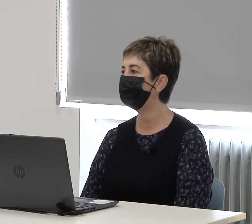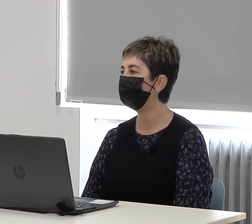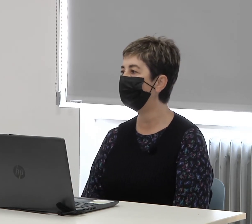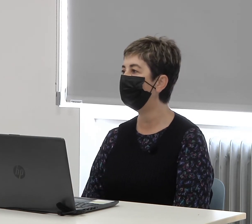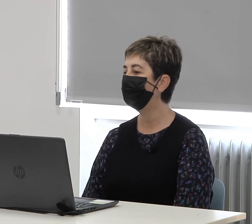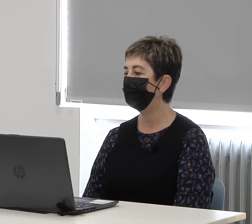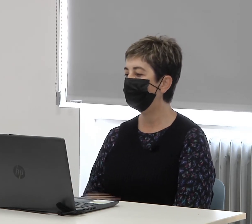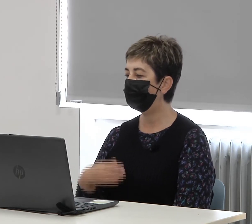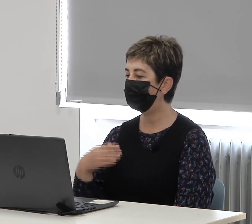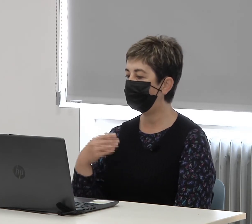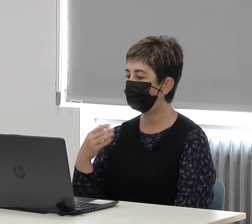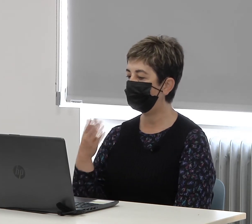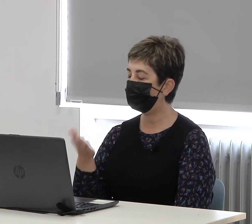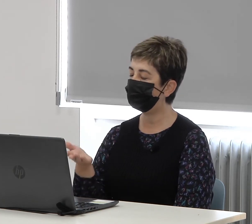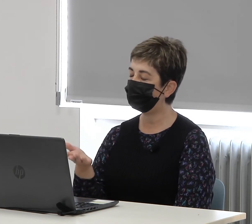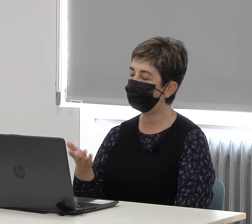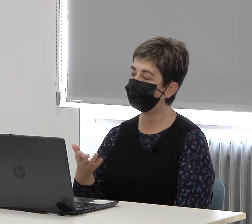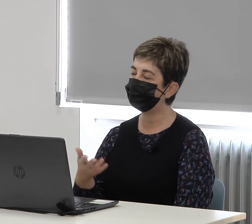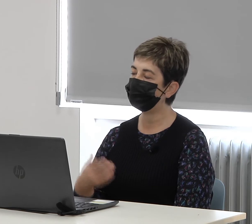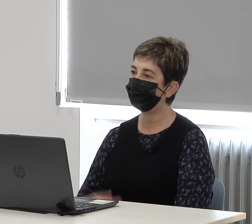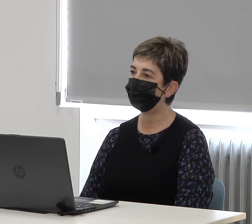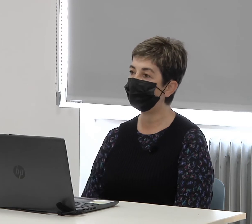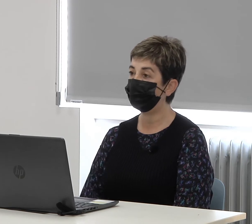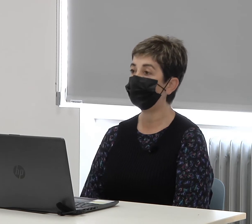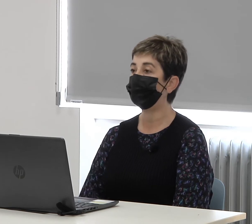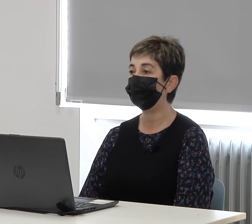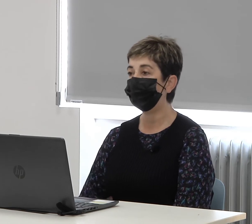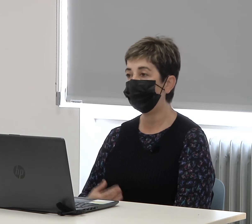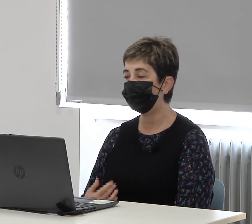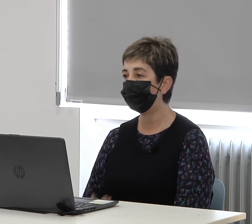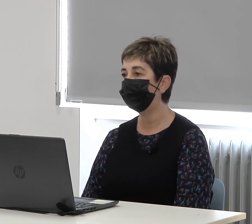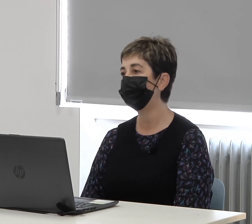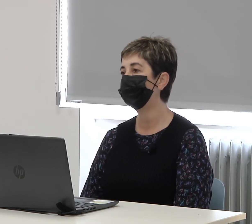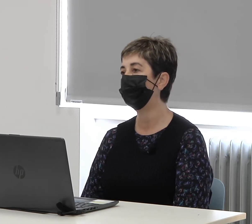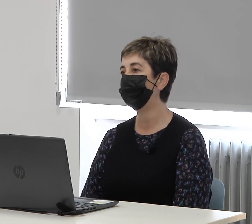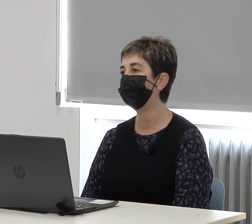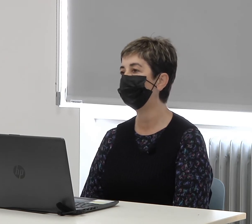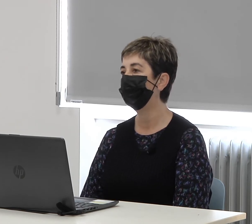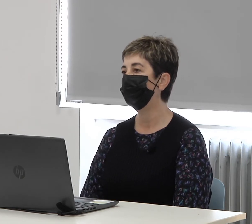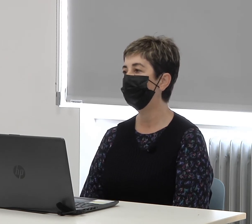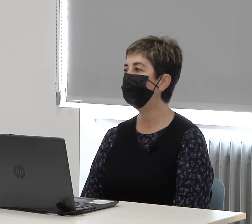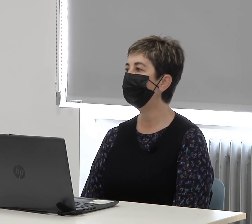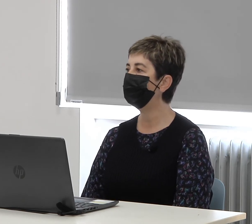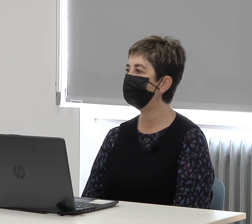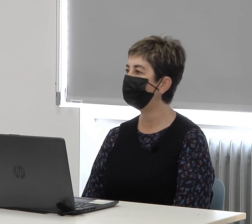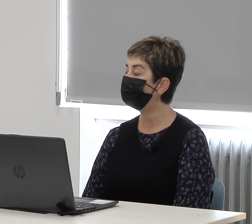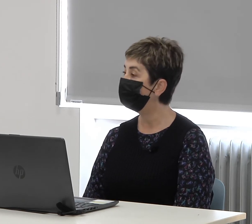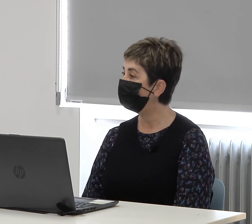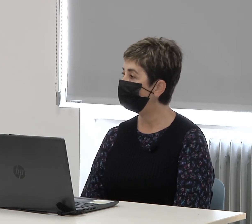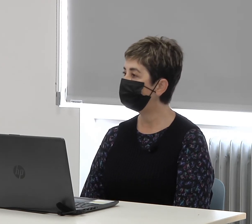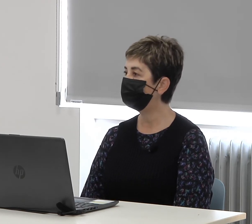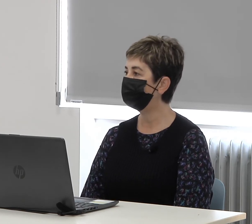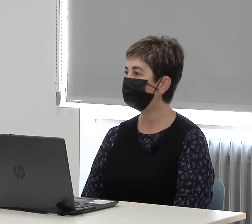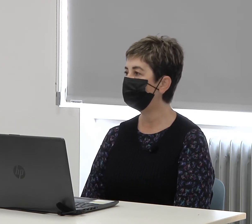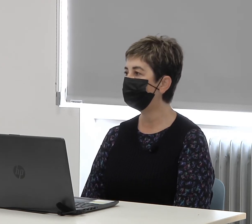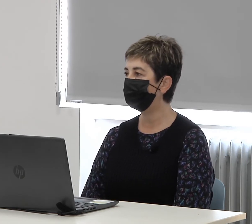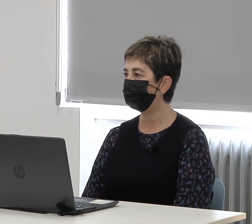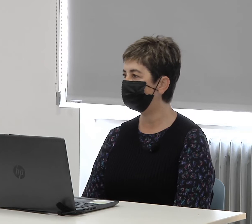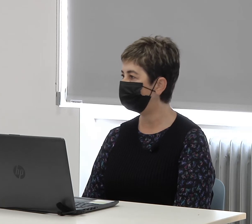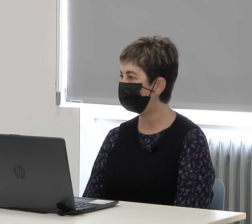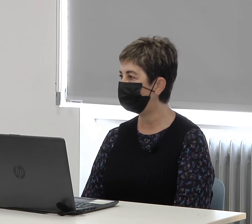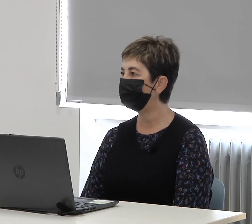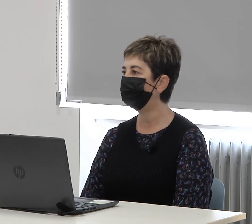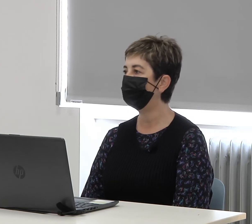recursos a nivel presencial, la herramienta es visual, que es una herramienta que lleva ya muchos años en funcionamiento, es un